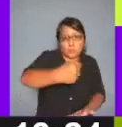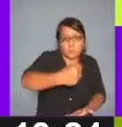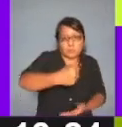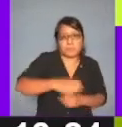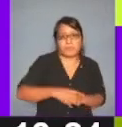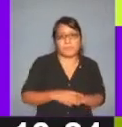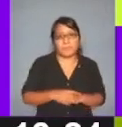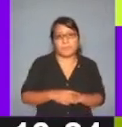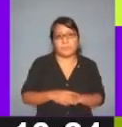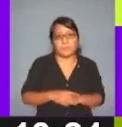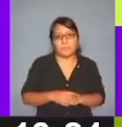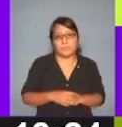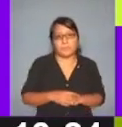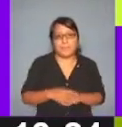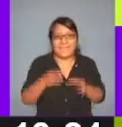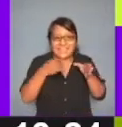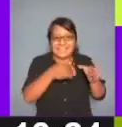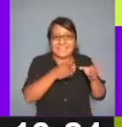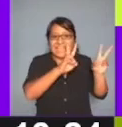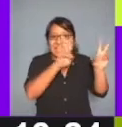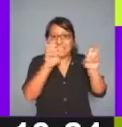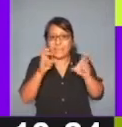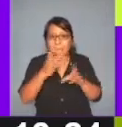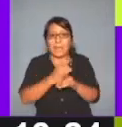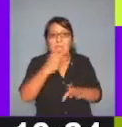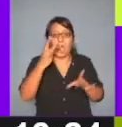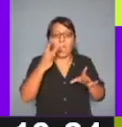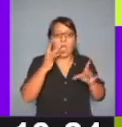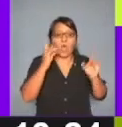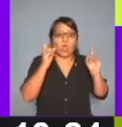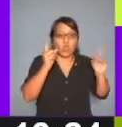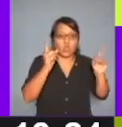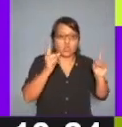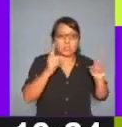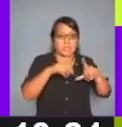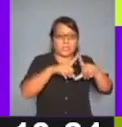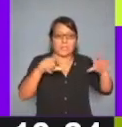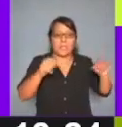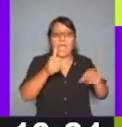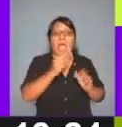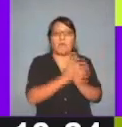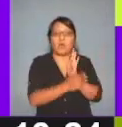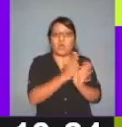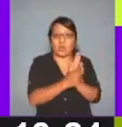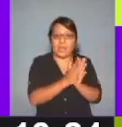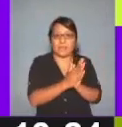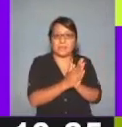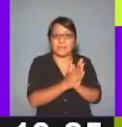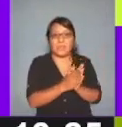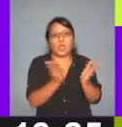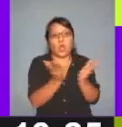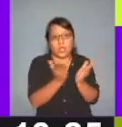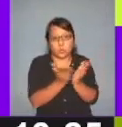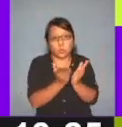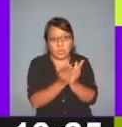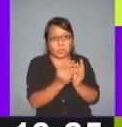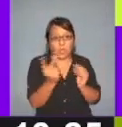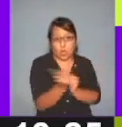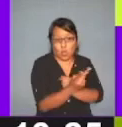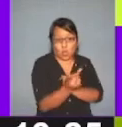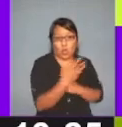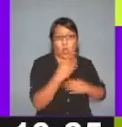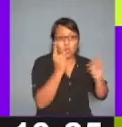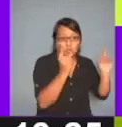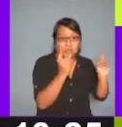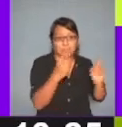lo a la parte educativa esto es aono docente y boleto estudiantil van a seguir eso se va a